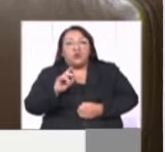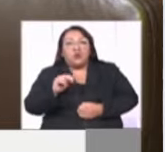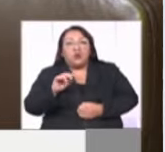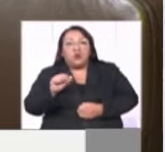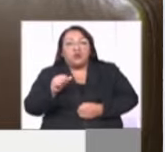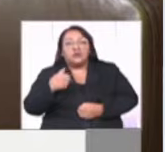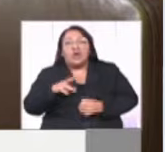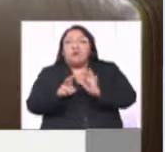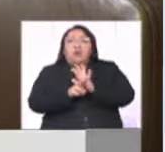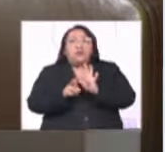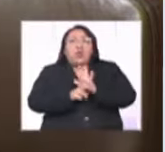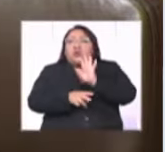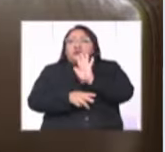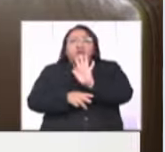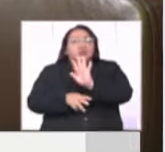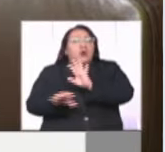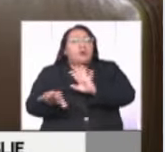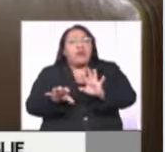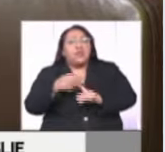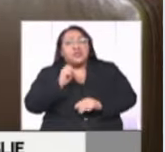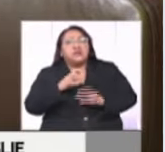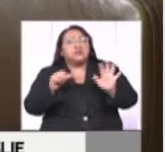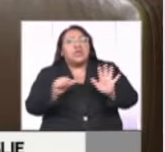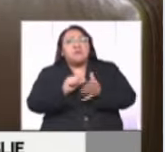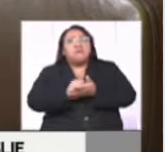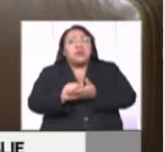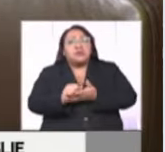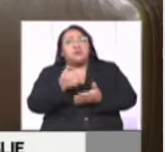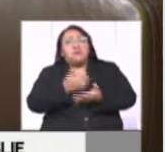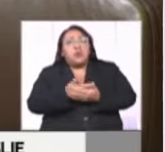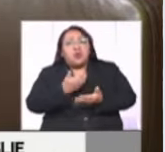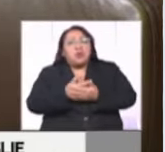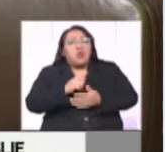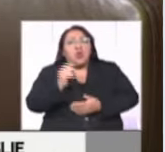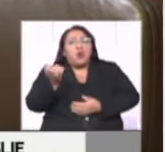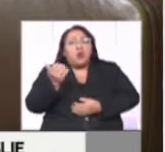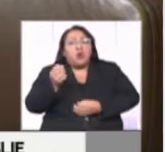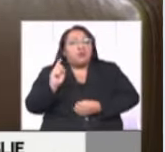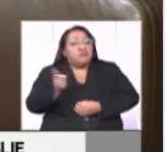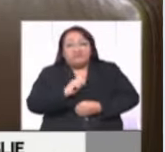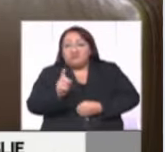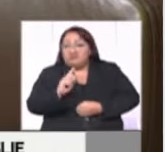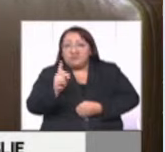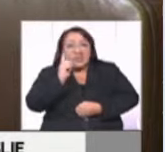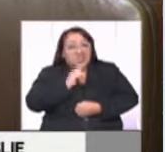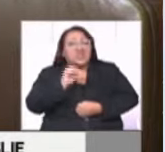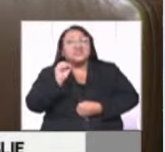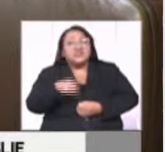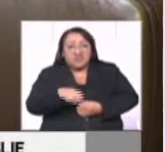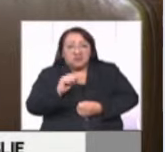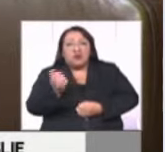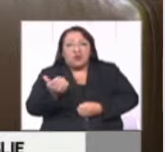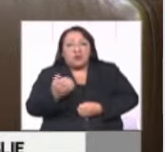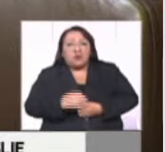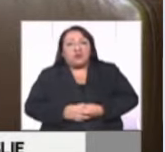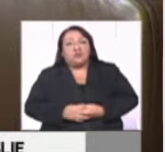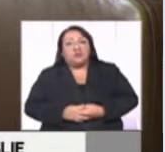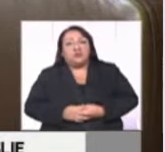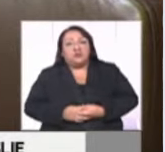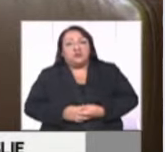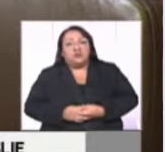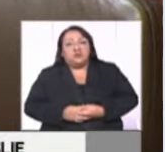unilateral, voluntaria, había dicho que por 6 meses no iba a cobrar la plataforma, en el fondo ellos siguen cobrando